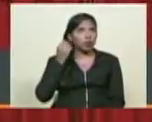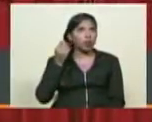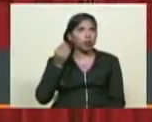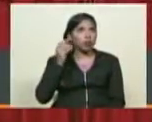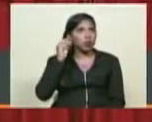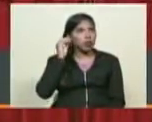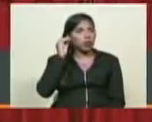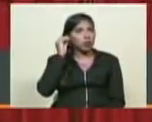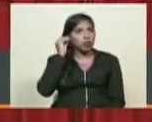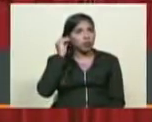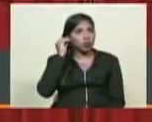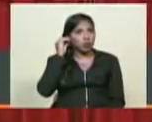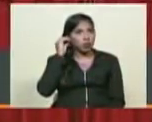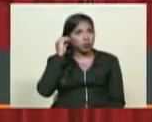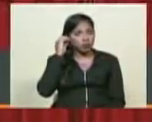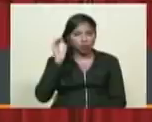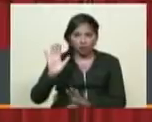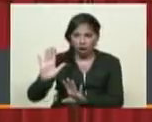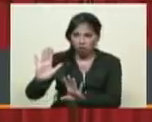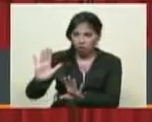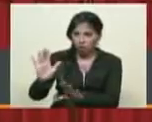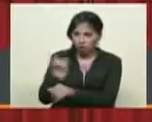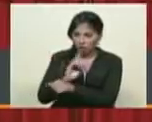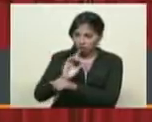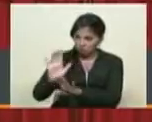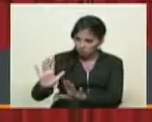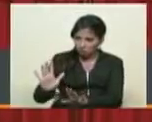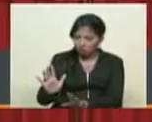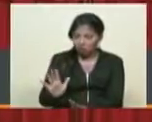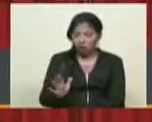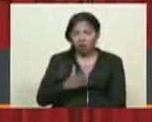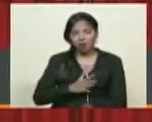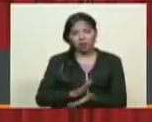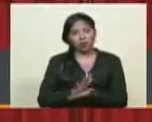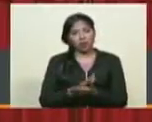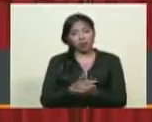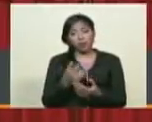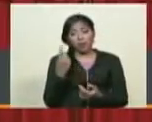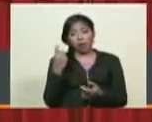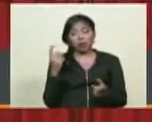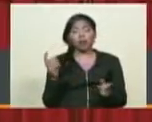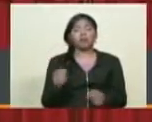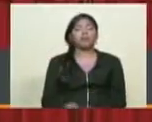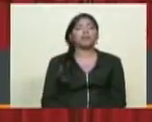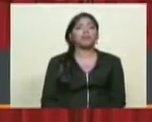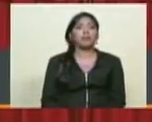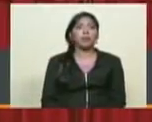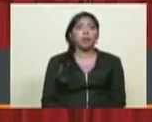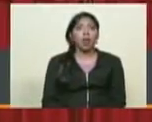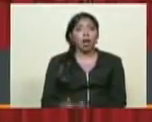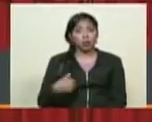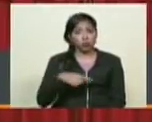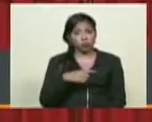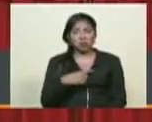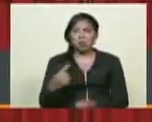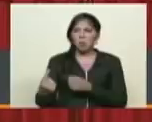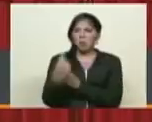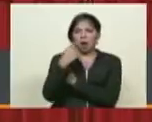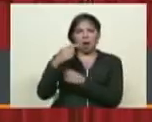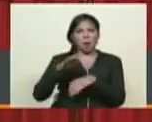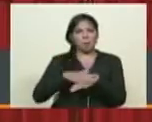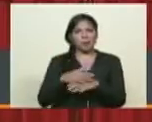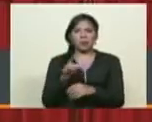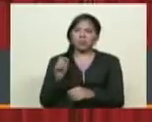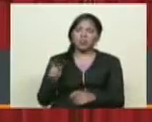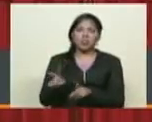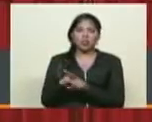pasa? Se pone bueno. Nos acusan, Jesús, a nosotros de imponer candidatos. No.